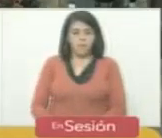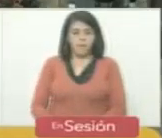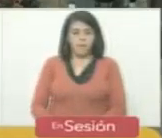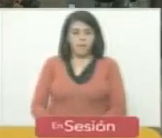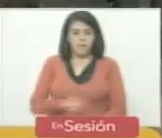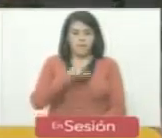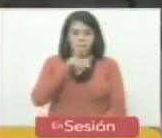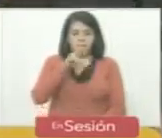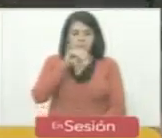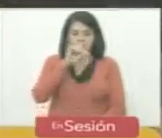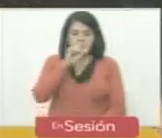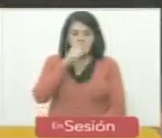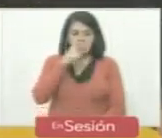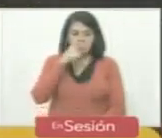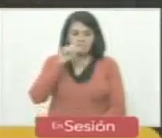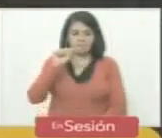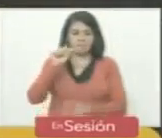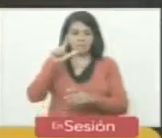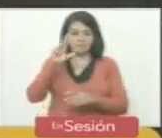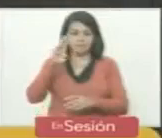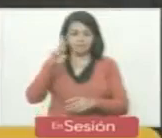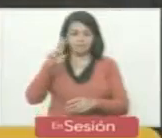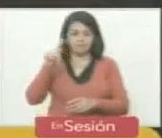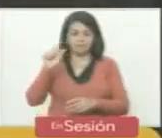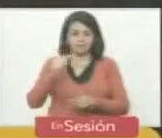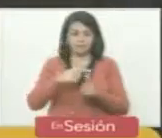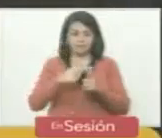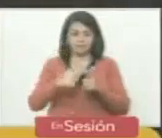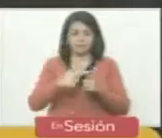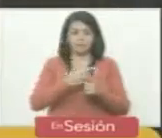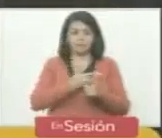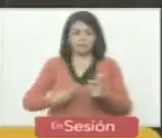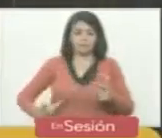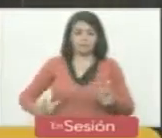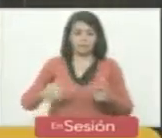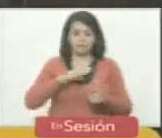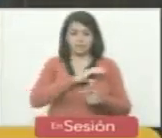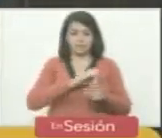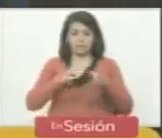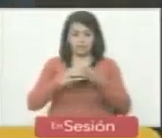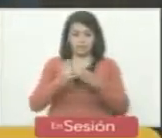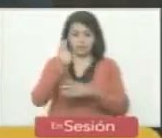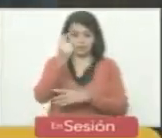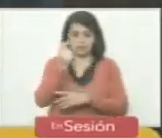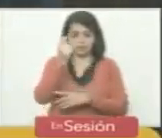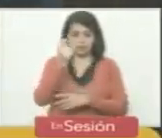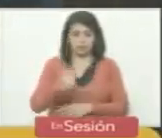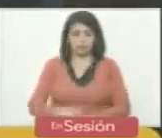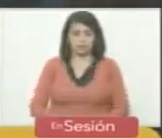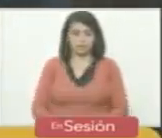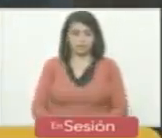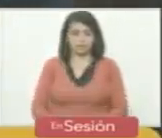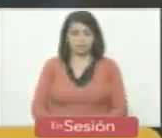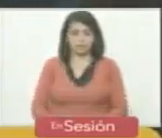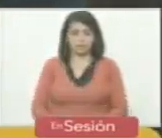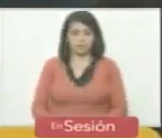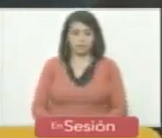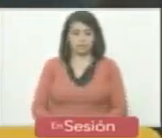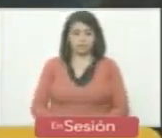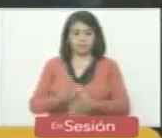Luis Enrique Oberto González, quien fuera presidente de esta Cámara de Diputados. Mi